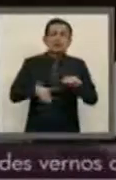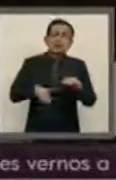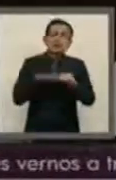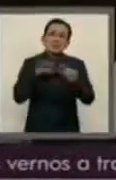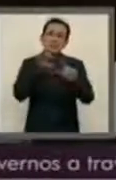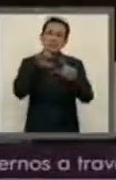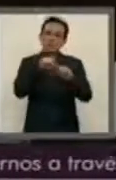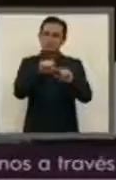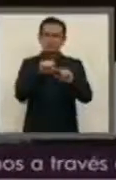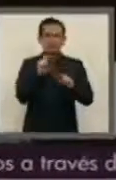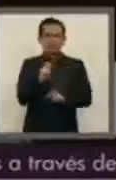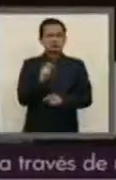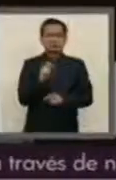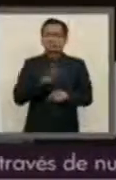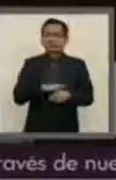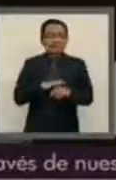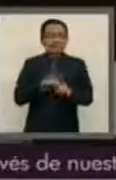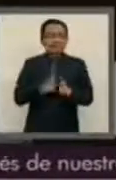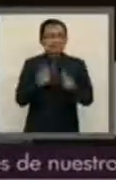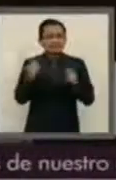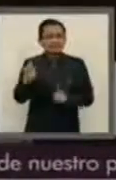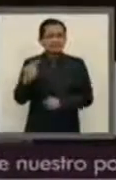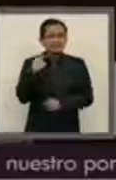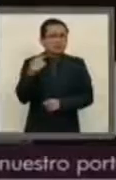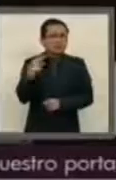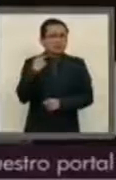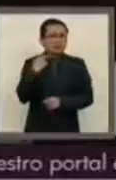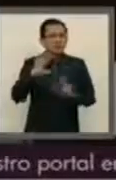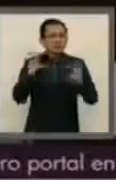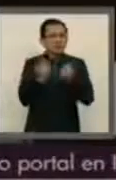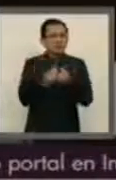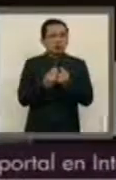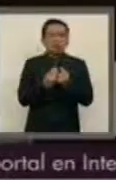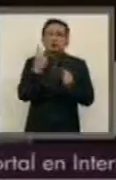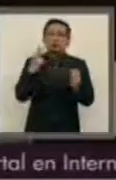de homicidios de más de